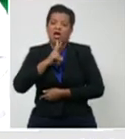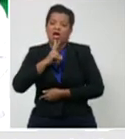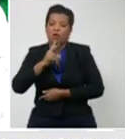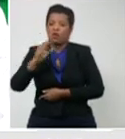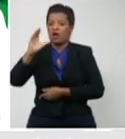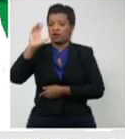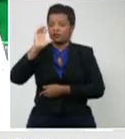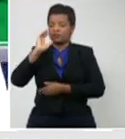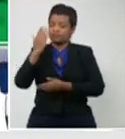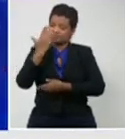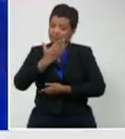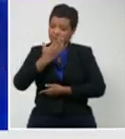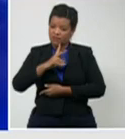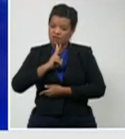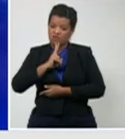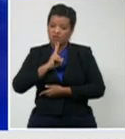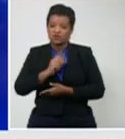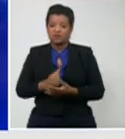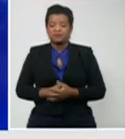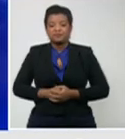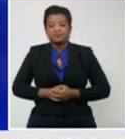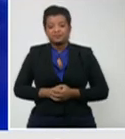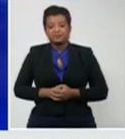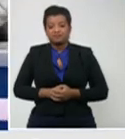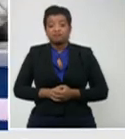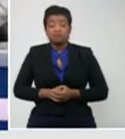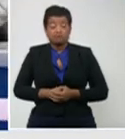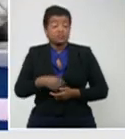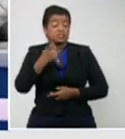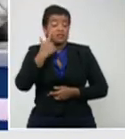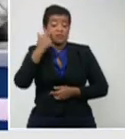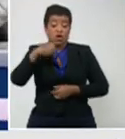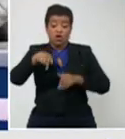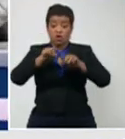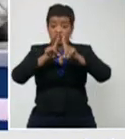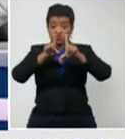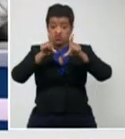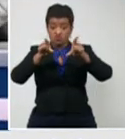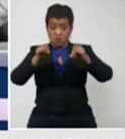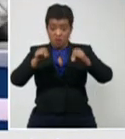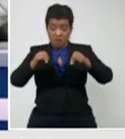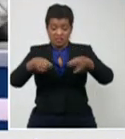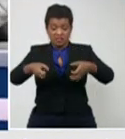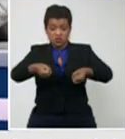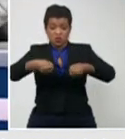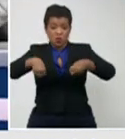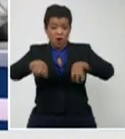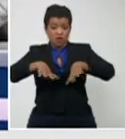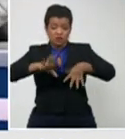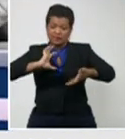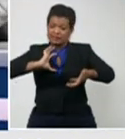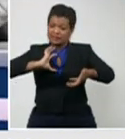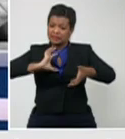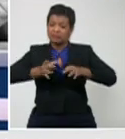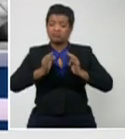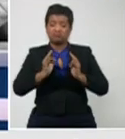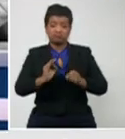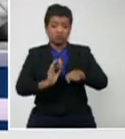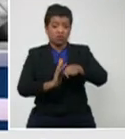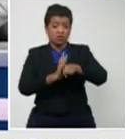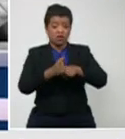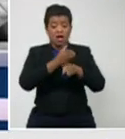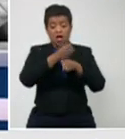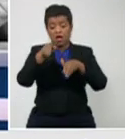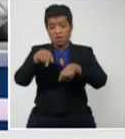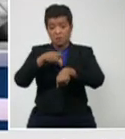Nación reporta hoy una situación compleja a partir de la alta transmisión del virus. Hasta este momento, lo ha dicho en